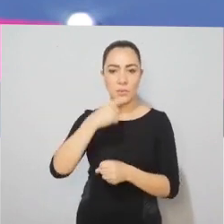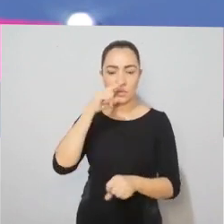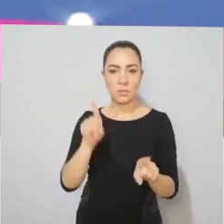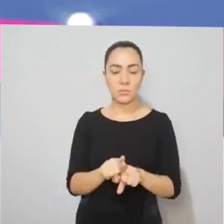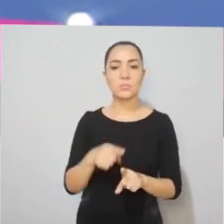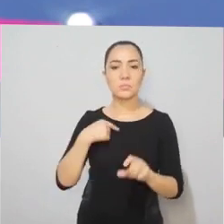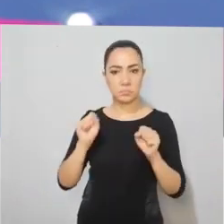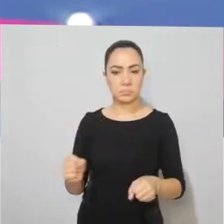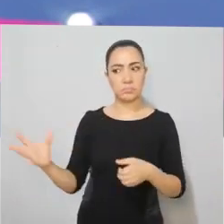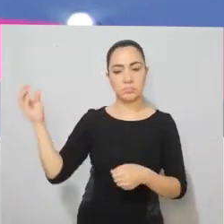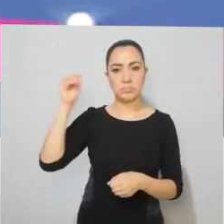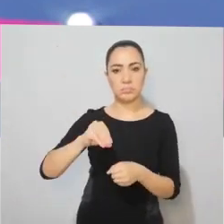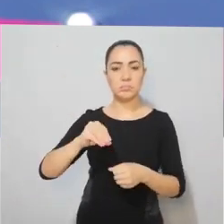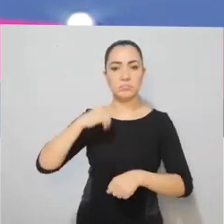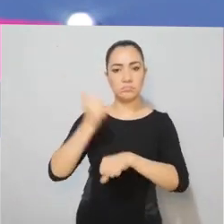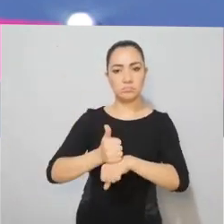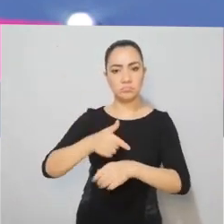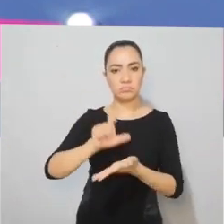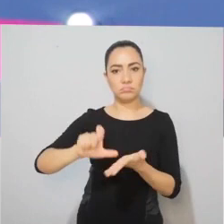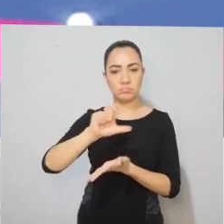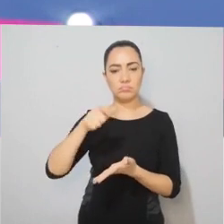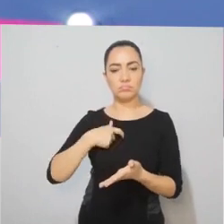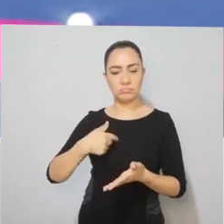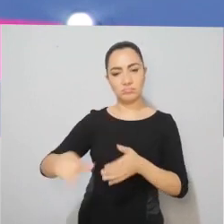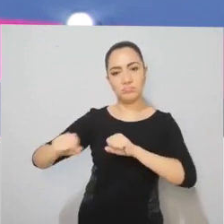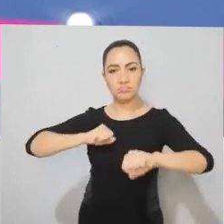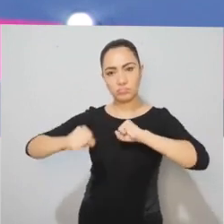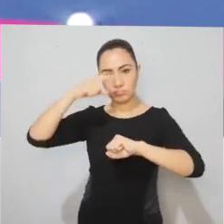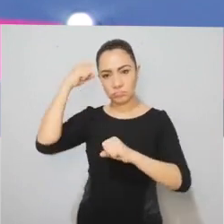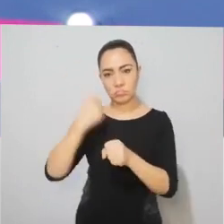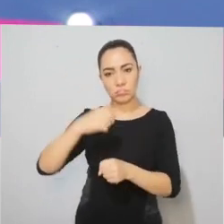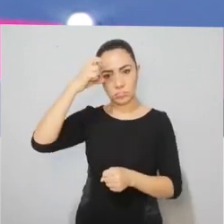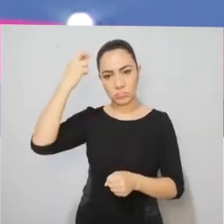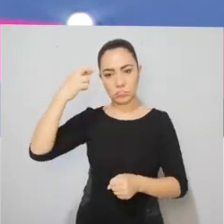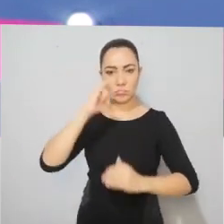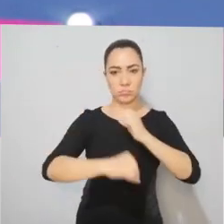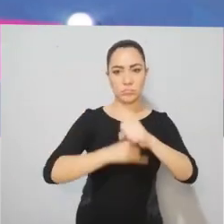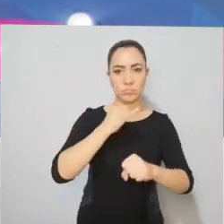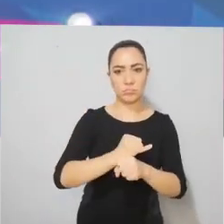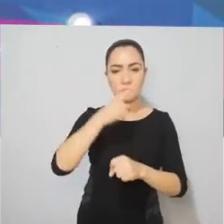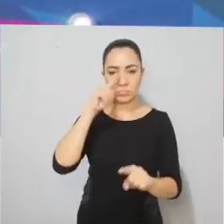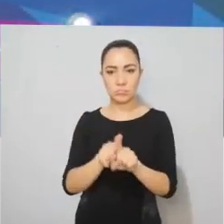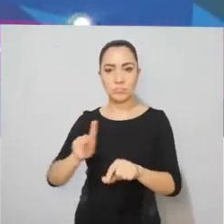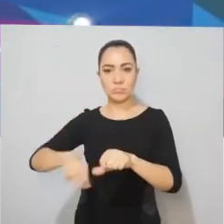posicionarnos como colegio y como gremio dentro y fuera de nuestras fronteras.